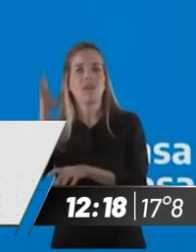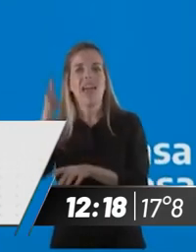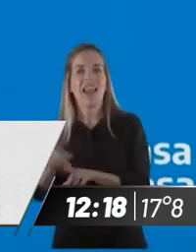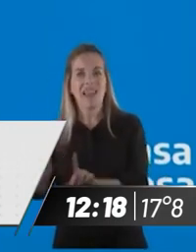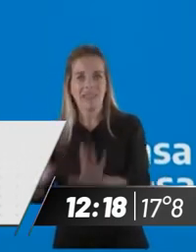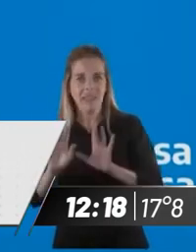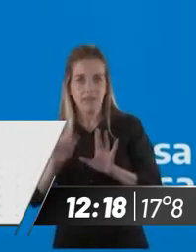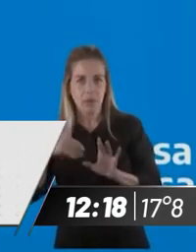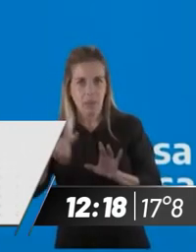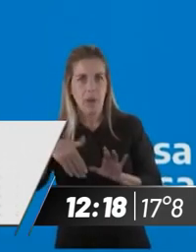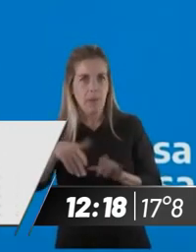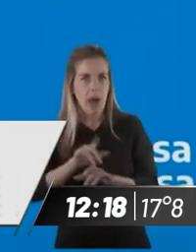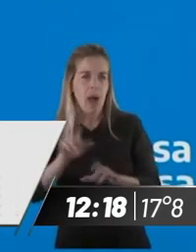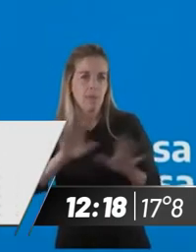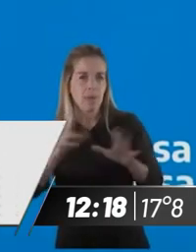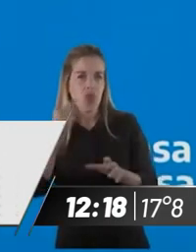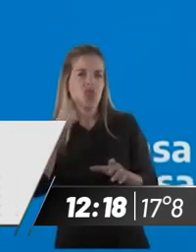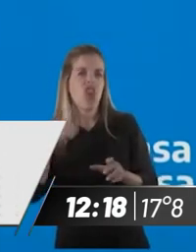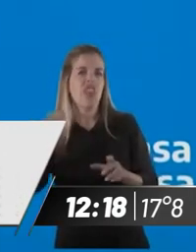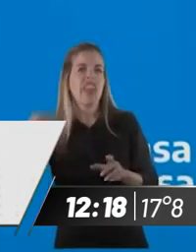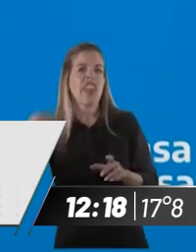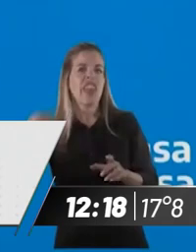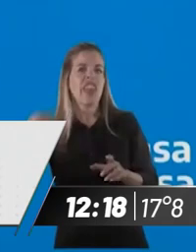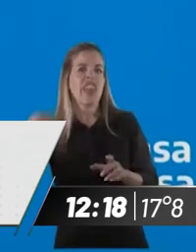en las próximas 48 horas, no más.